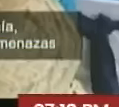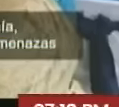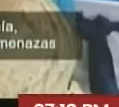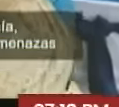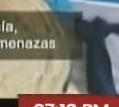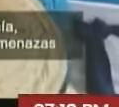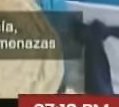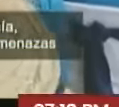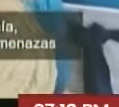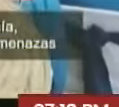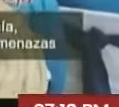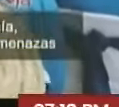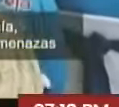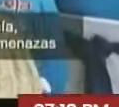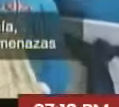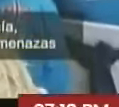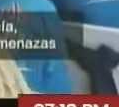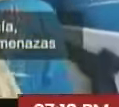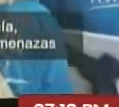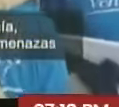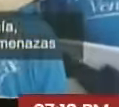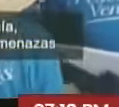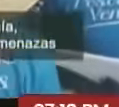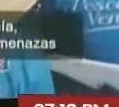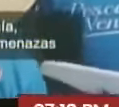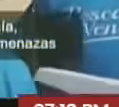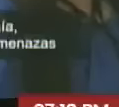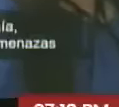Con esfuerzo propio, con trabajo propio.